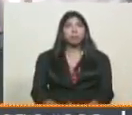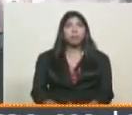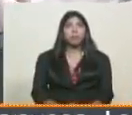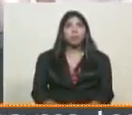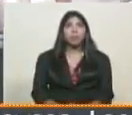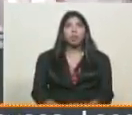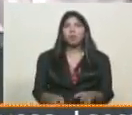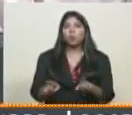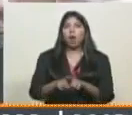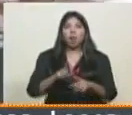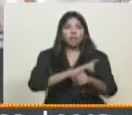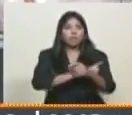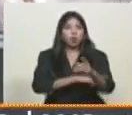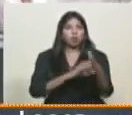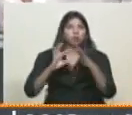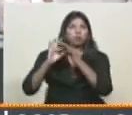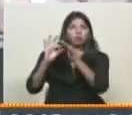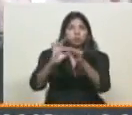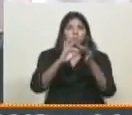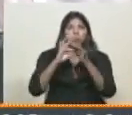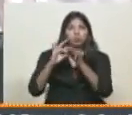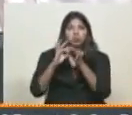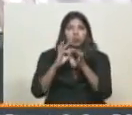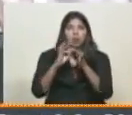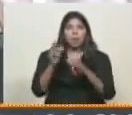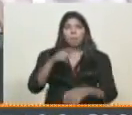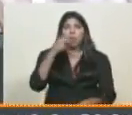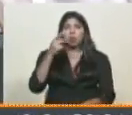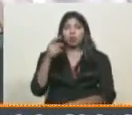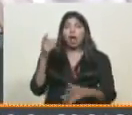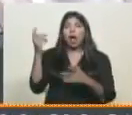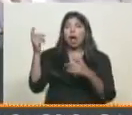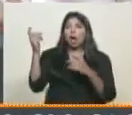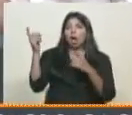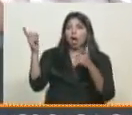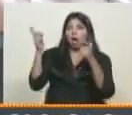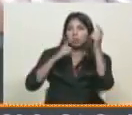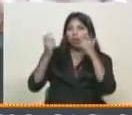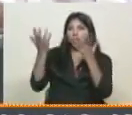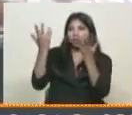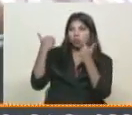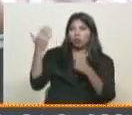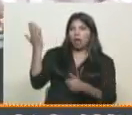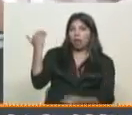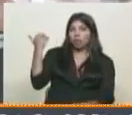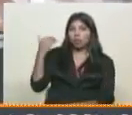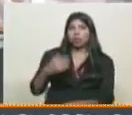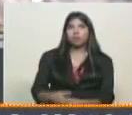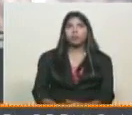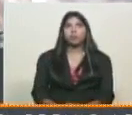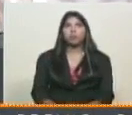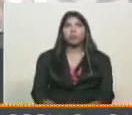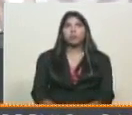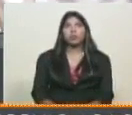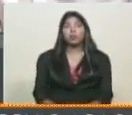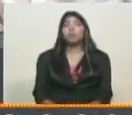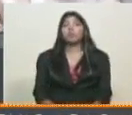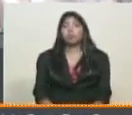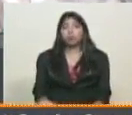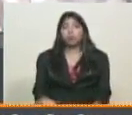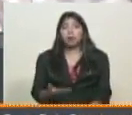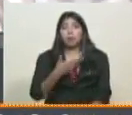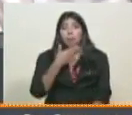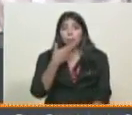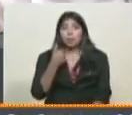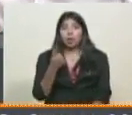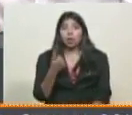política histórica que planteó comandante chávez tenemos más posibilidades para resistir la soledad en nuestro enemigo la alianza de los pueblos en